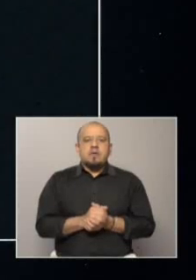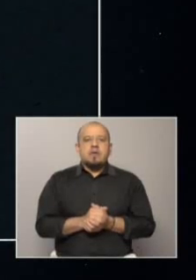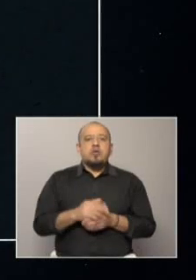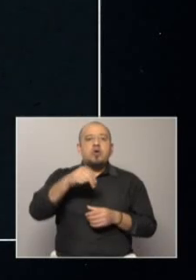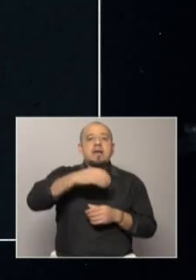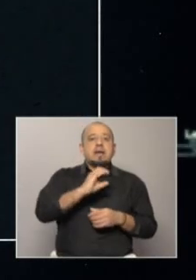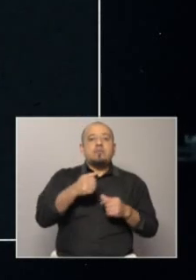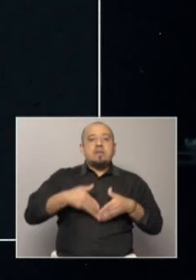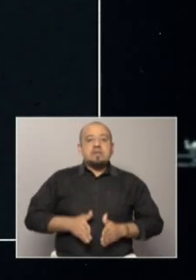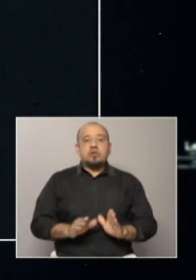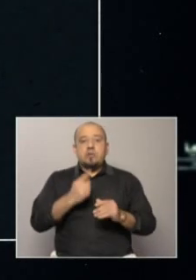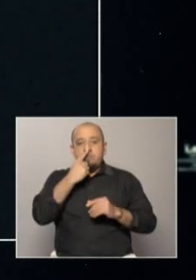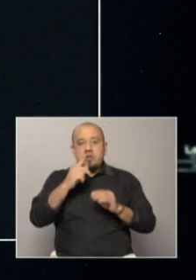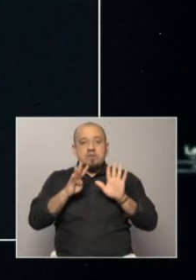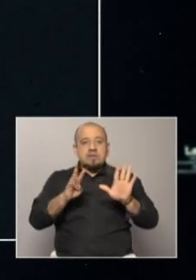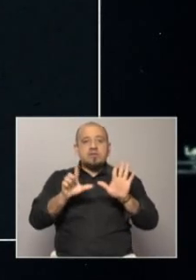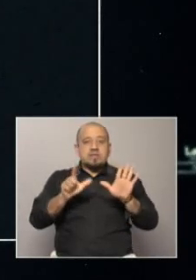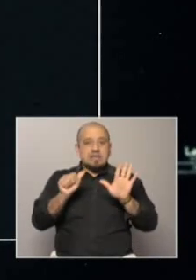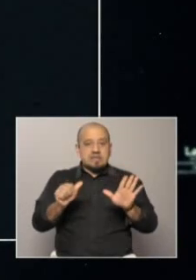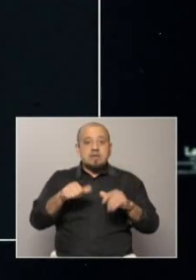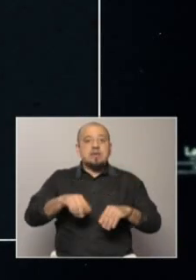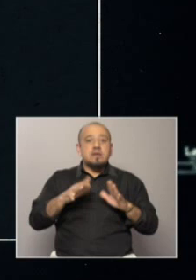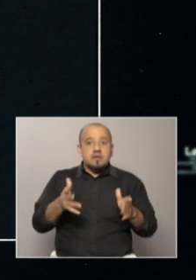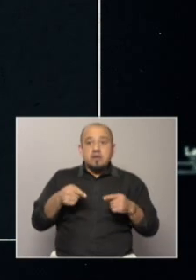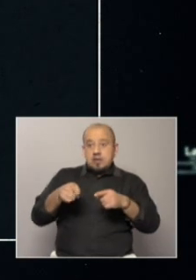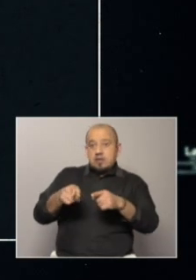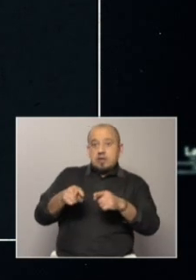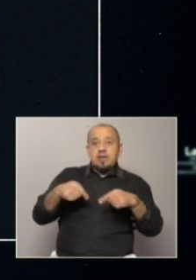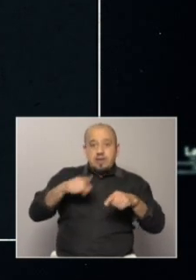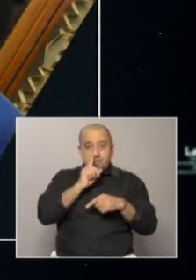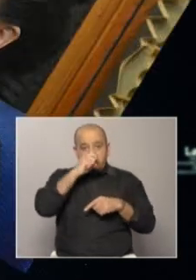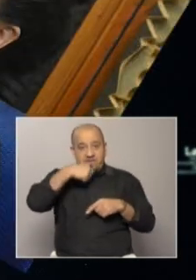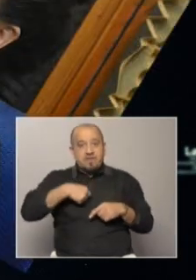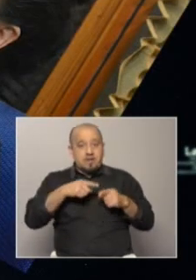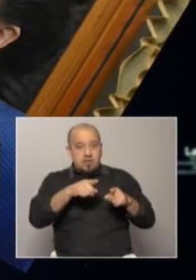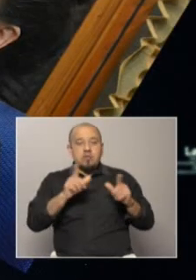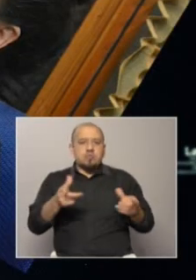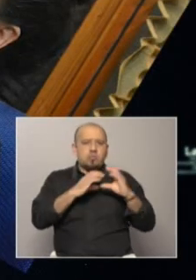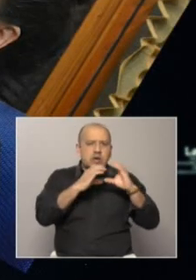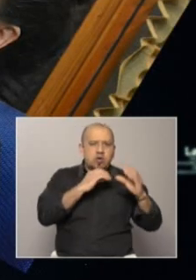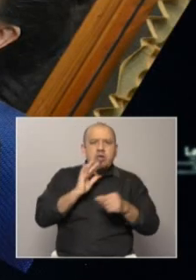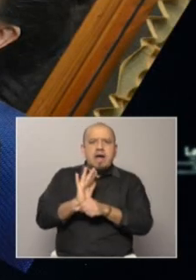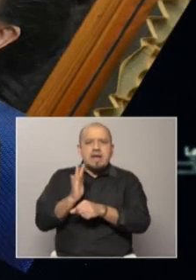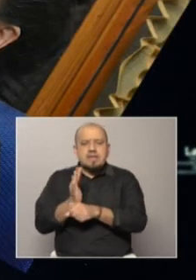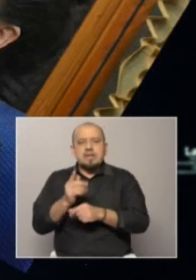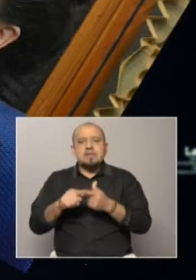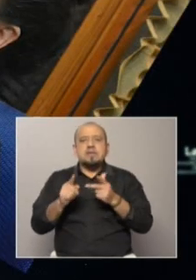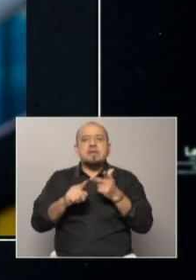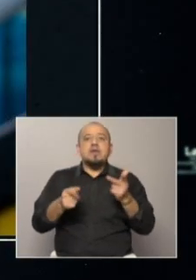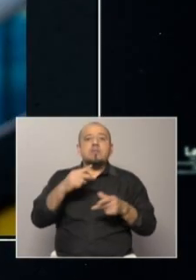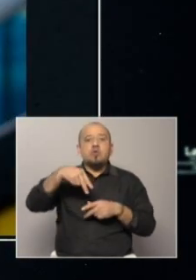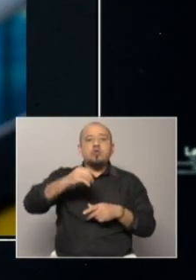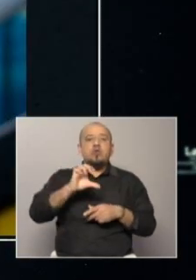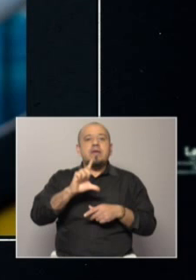Noelia Campo nació en 1976. Contrariamente a su apellido, es de Montevideo. Comunicadora, actriz y como todas las Noelias,